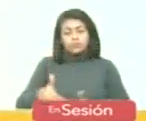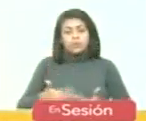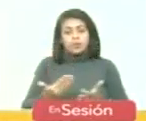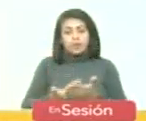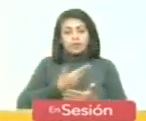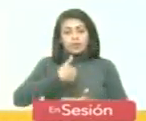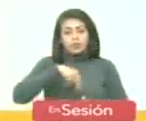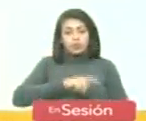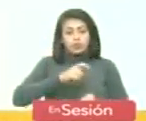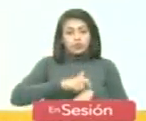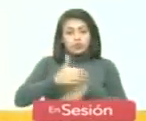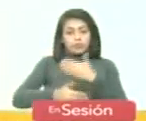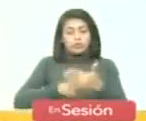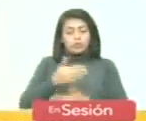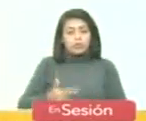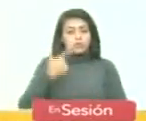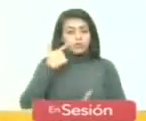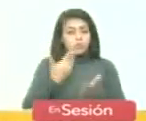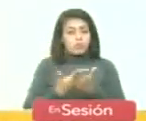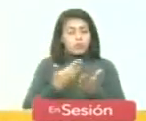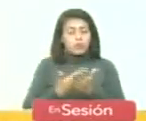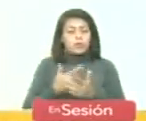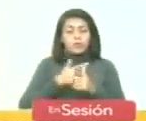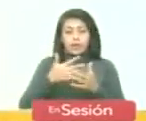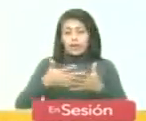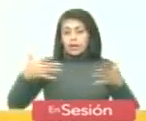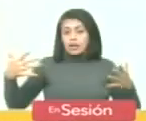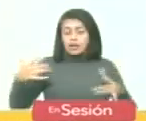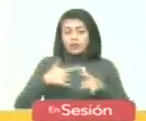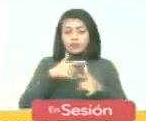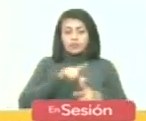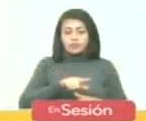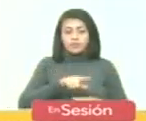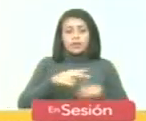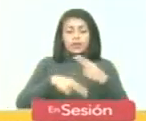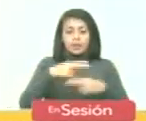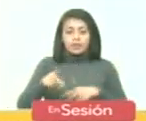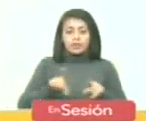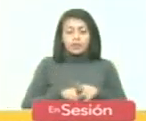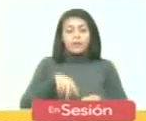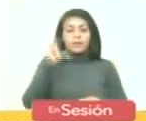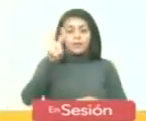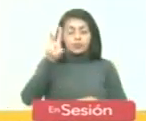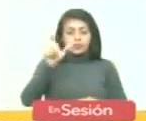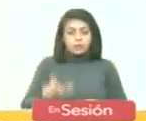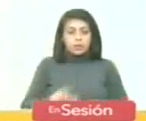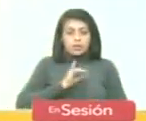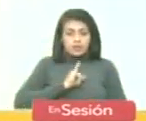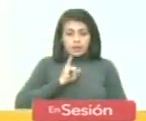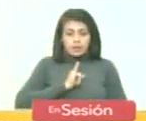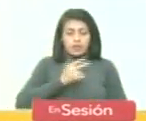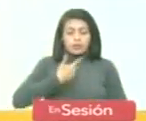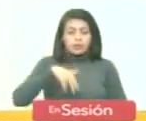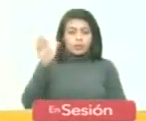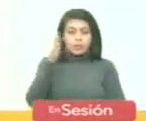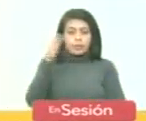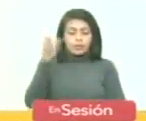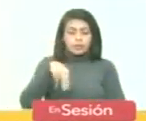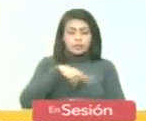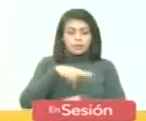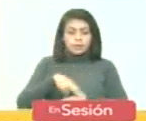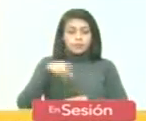nuestros tiempos para dar testimonio de la grandeza del gentilicio venezolano, siendo nuestra bandera nacional uno